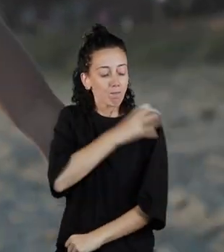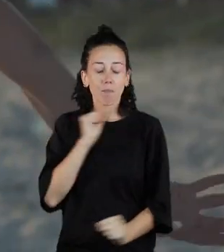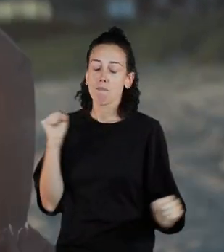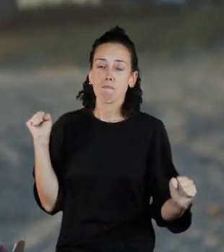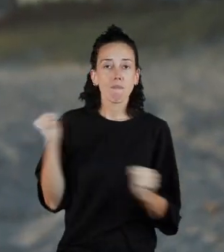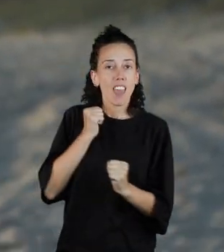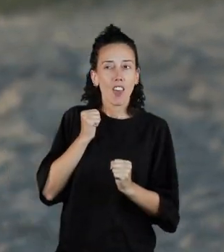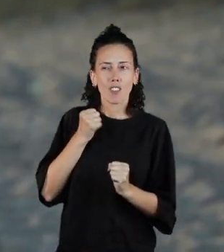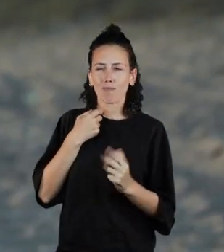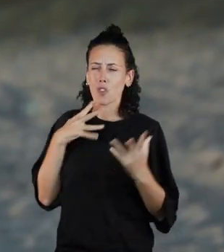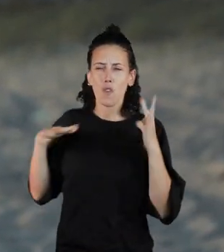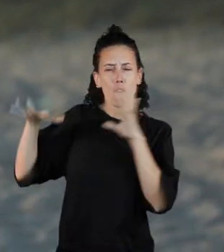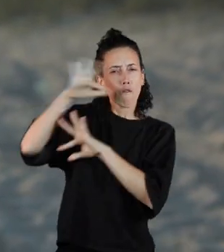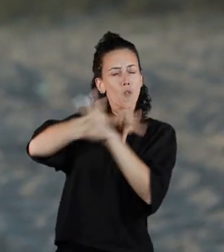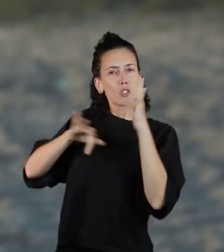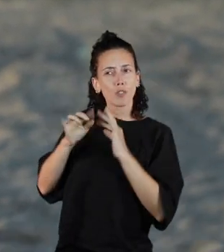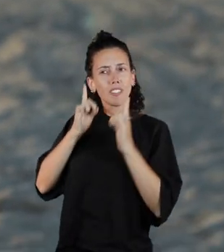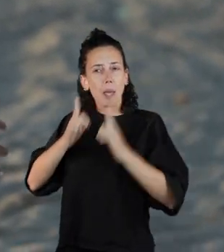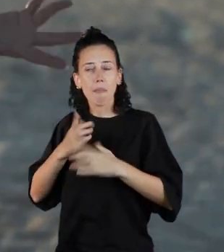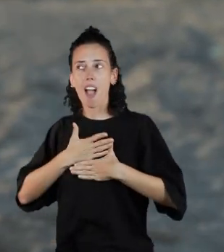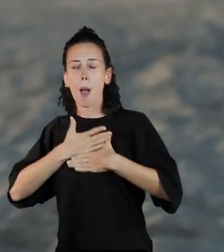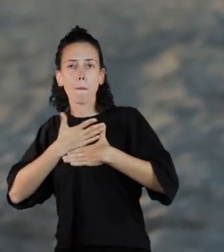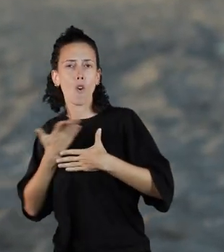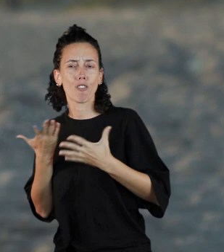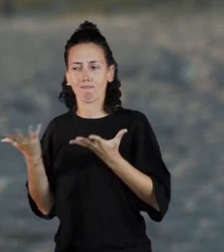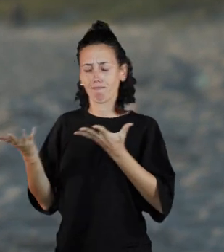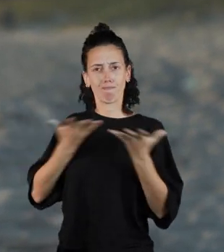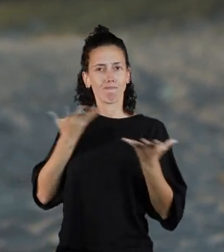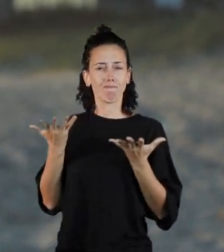porque confunde, porque sentí amor.